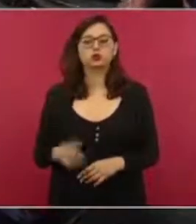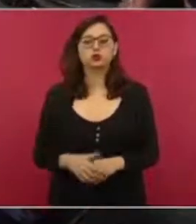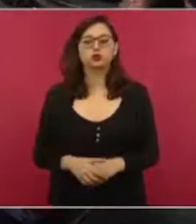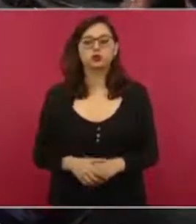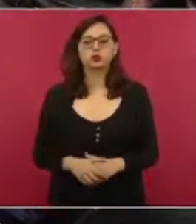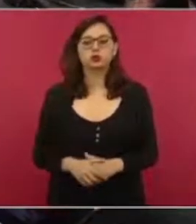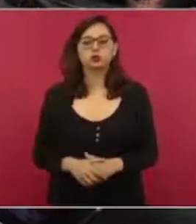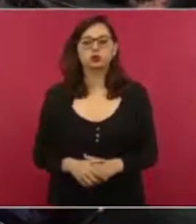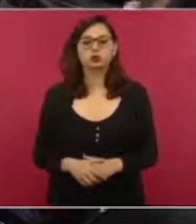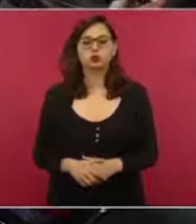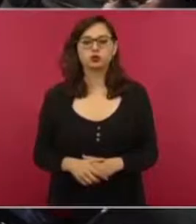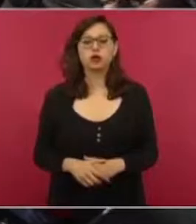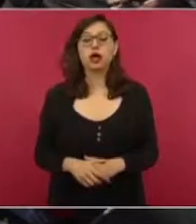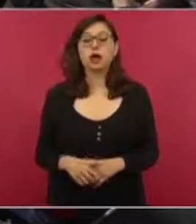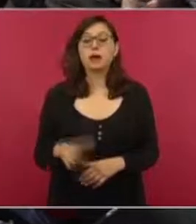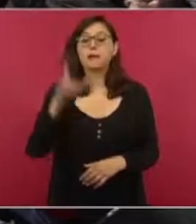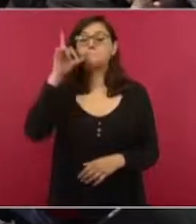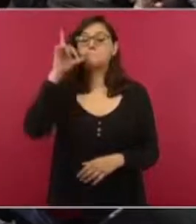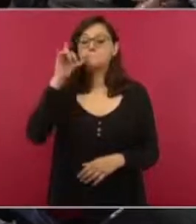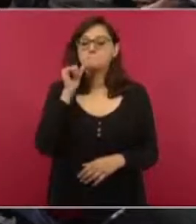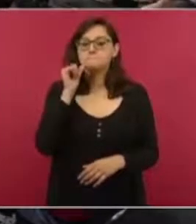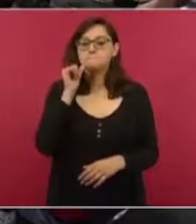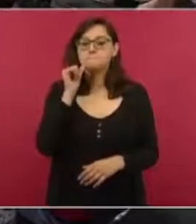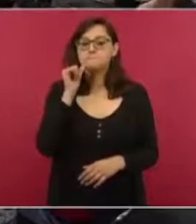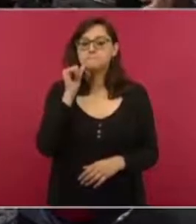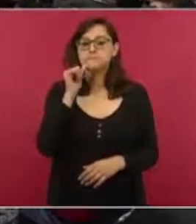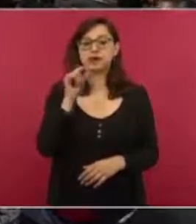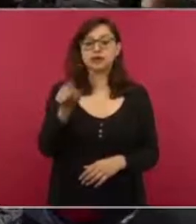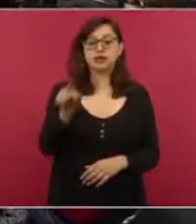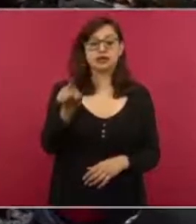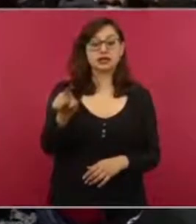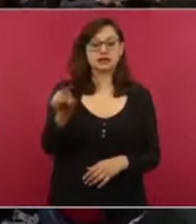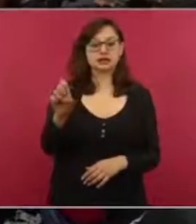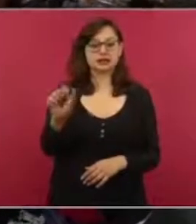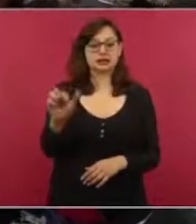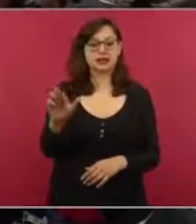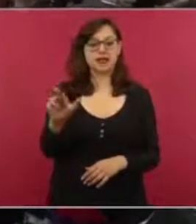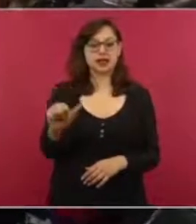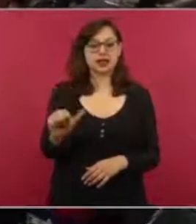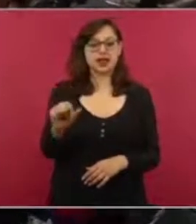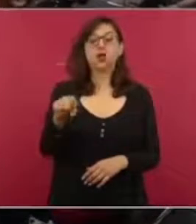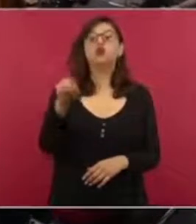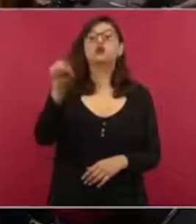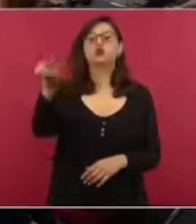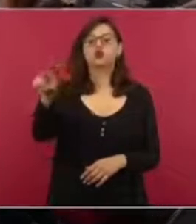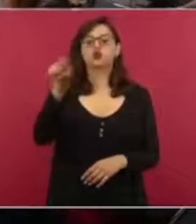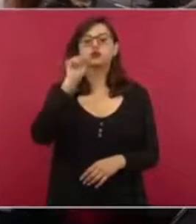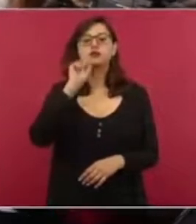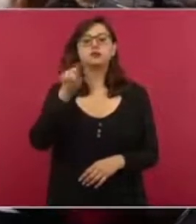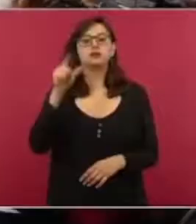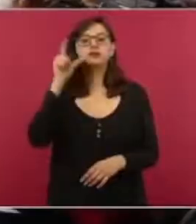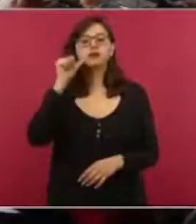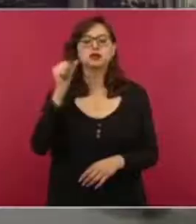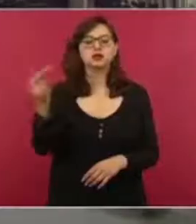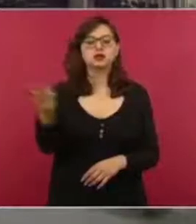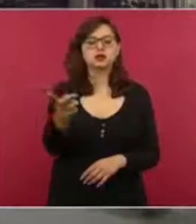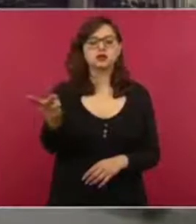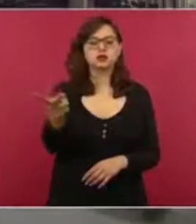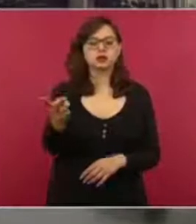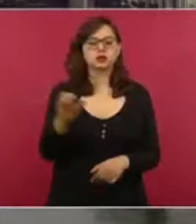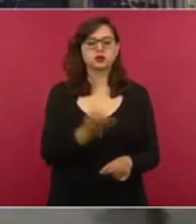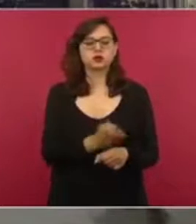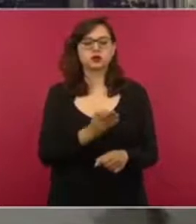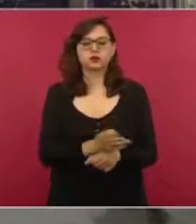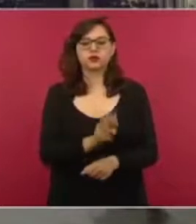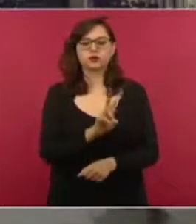Mañana ofrezco que nos vamos. Mañana queda Sara, porque sí. Y tú también, dos. Ya nada más